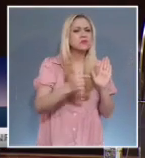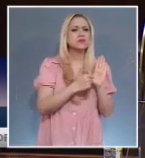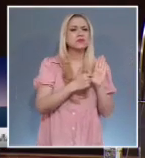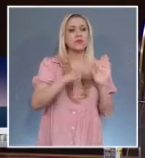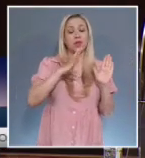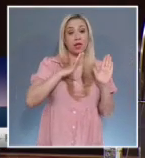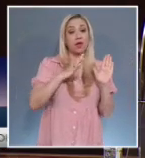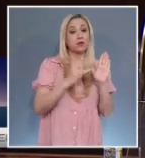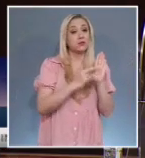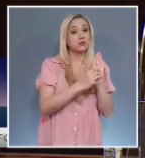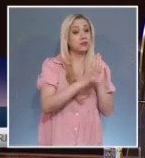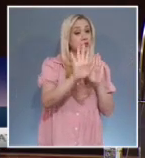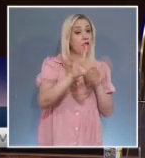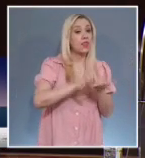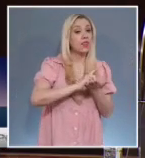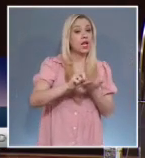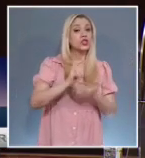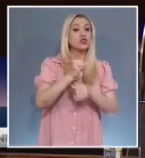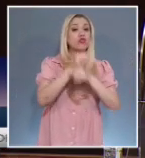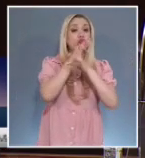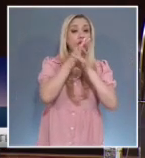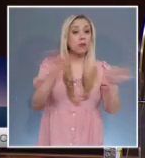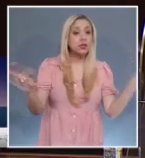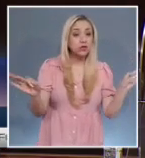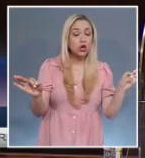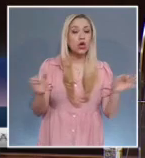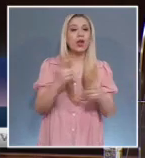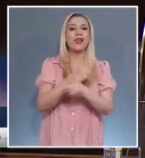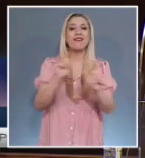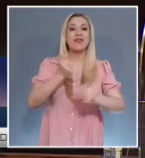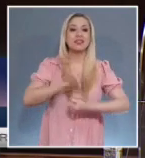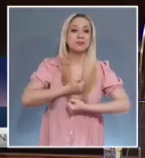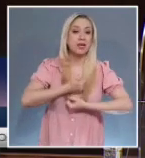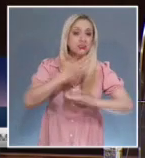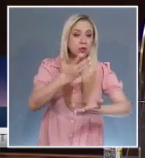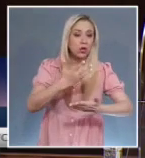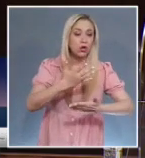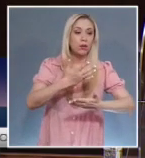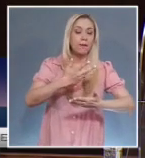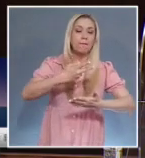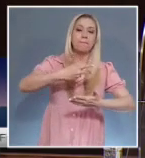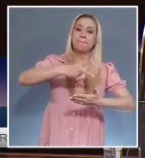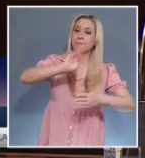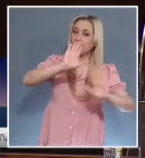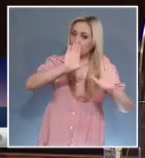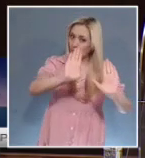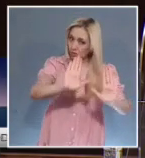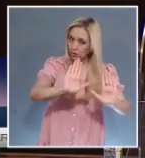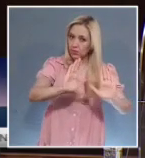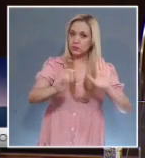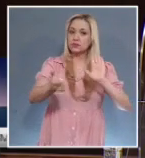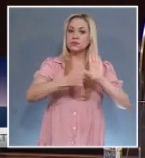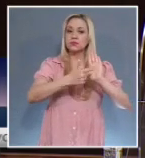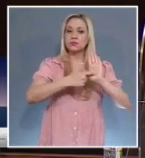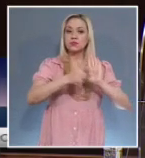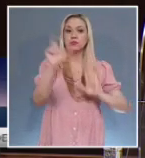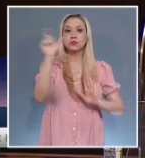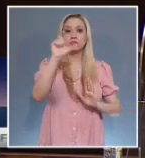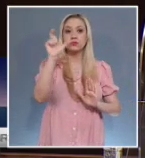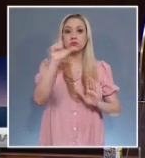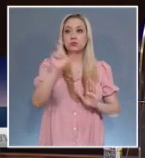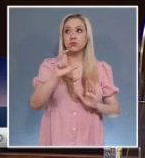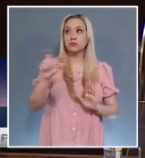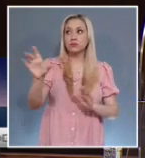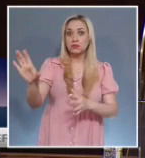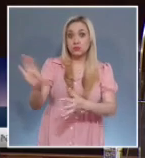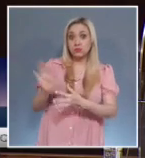de acceso a la información y libertad de expresión, en tanto que define como conducta generadora de responsabilidad penal el hecho